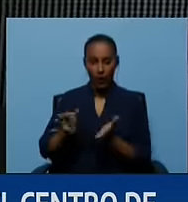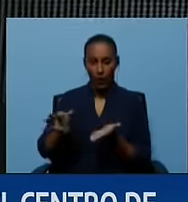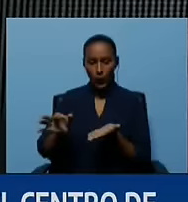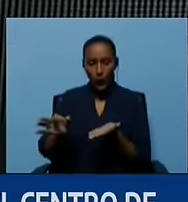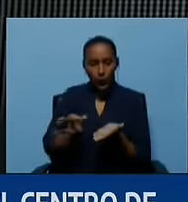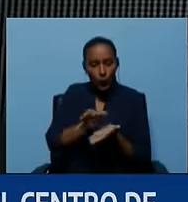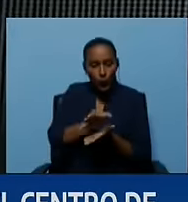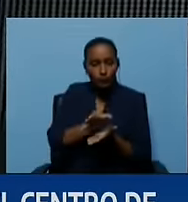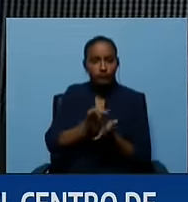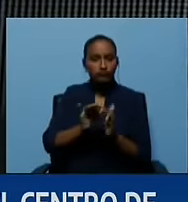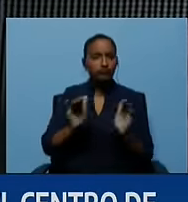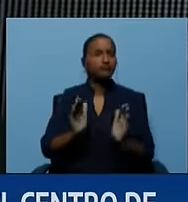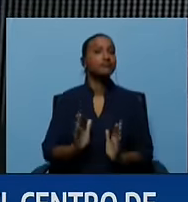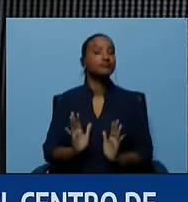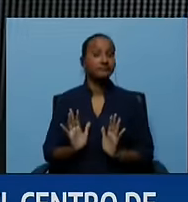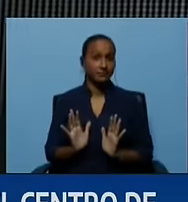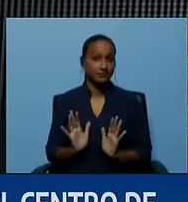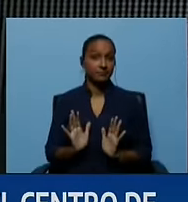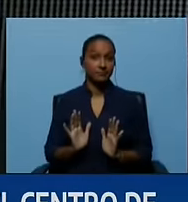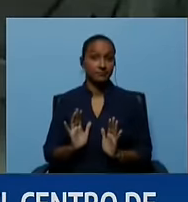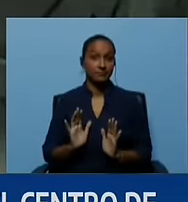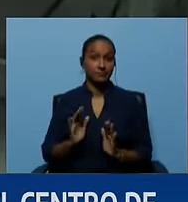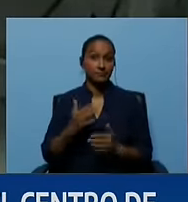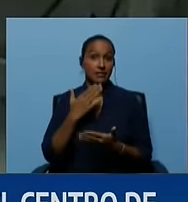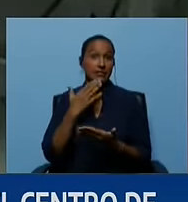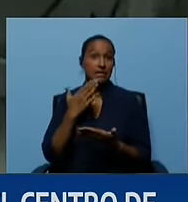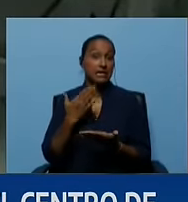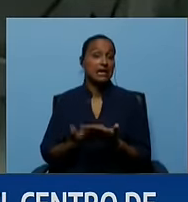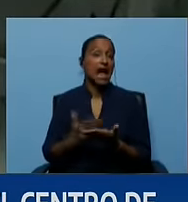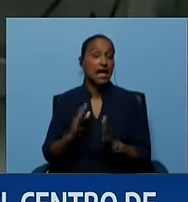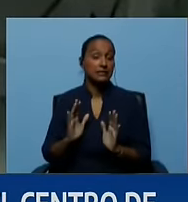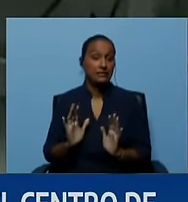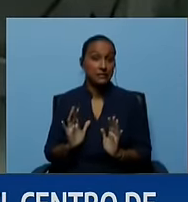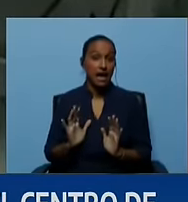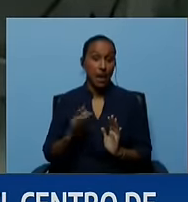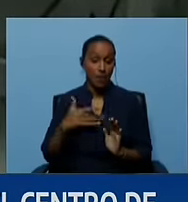nuestro centro gracias a este equipo.